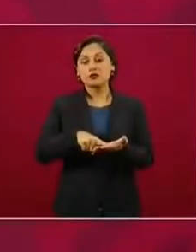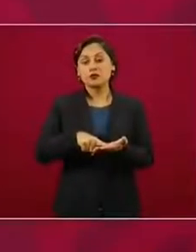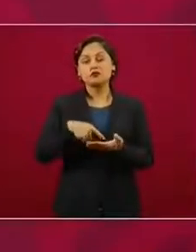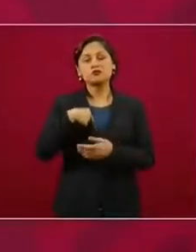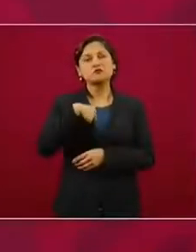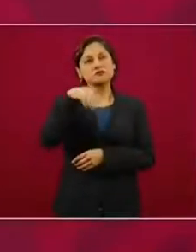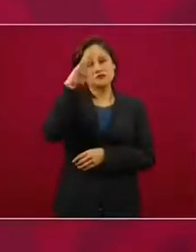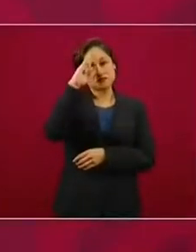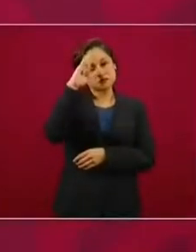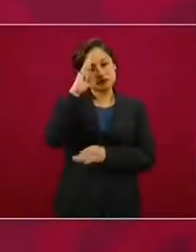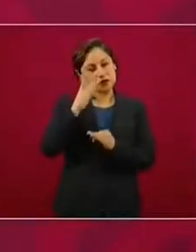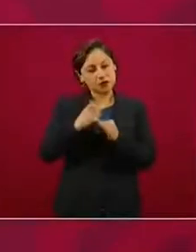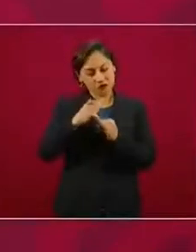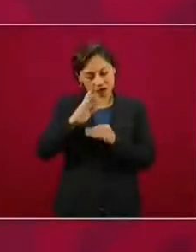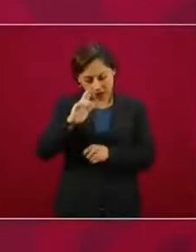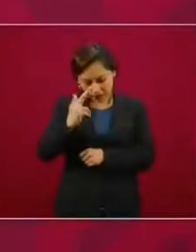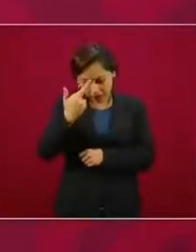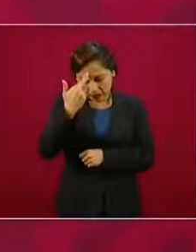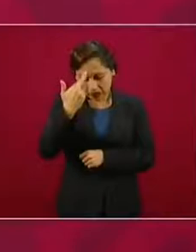político